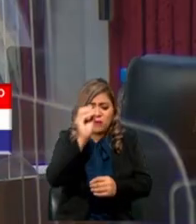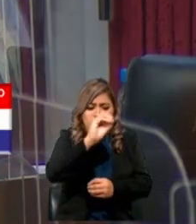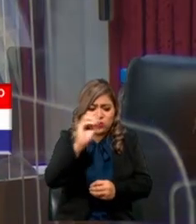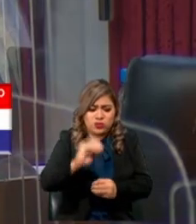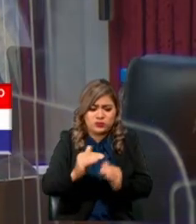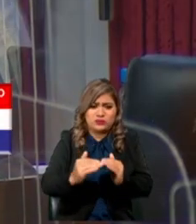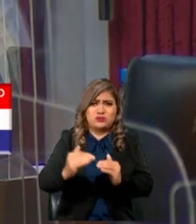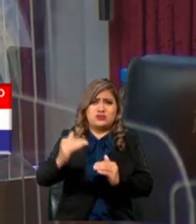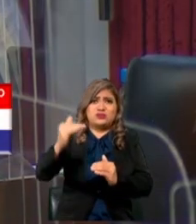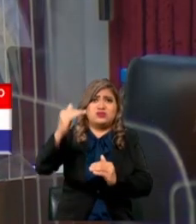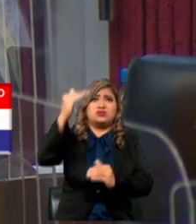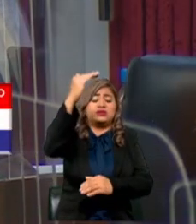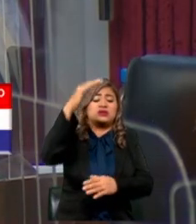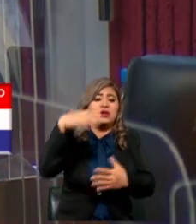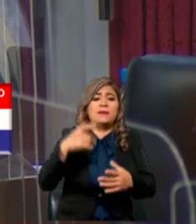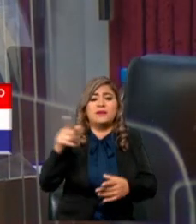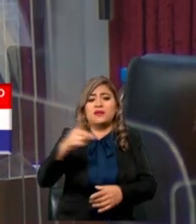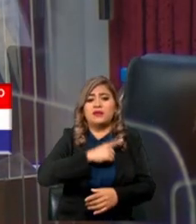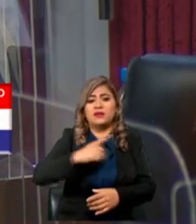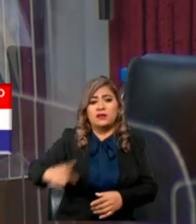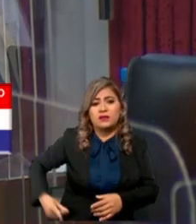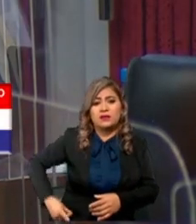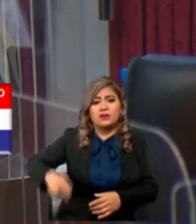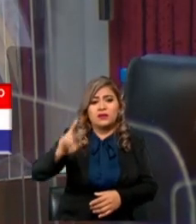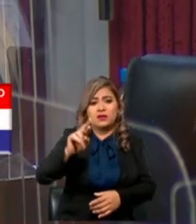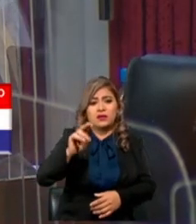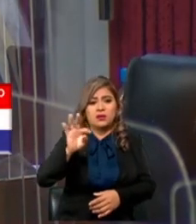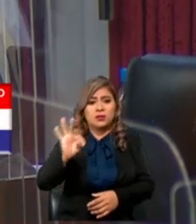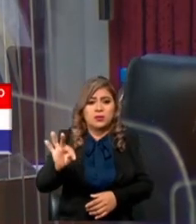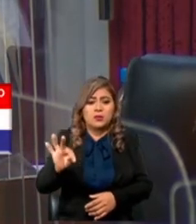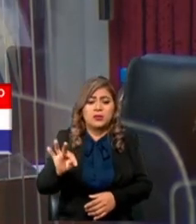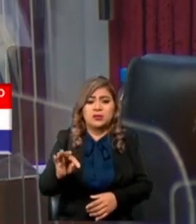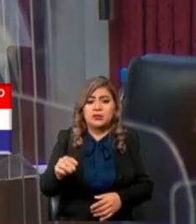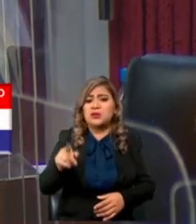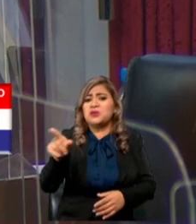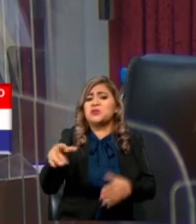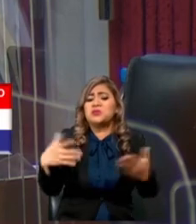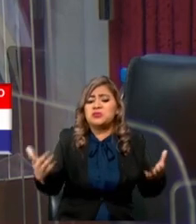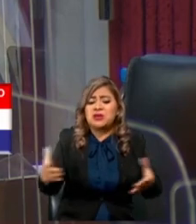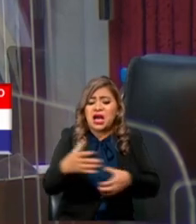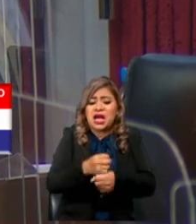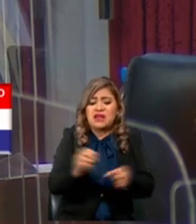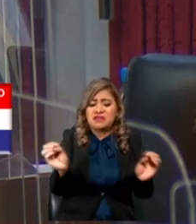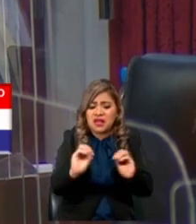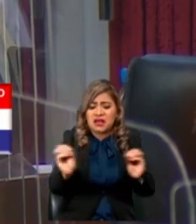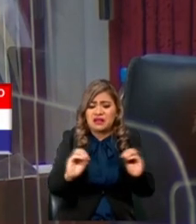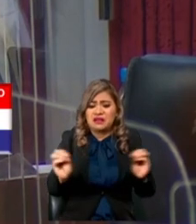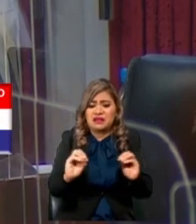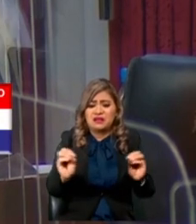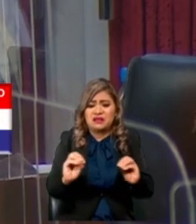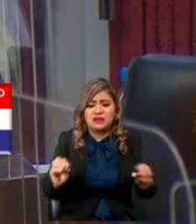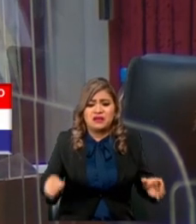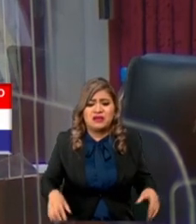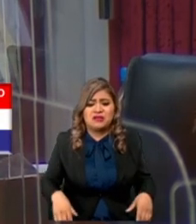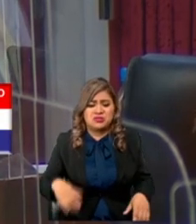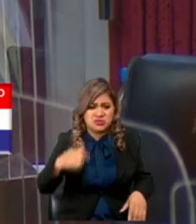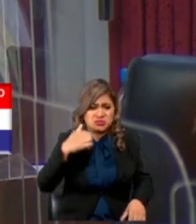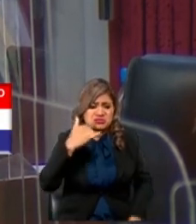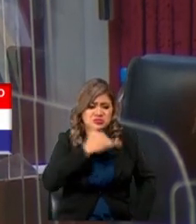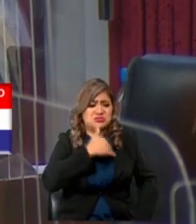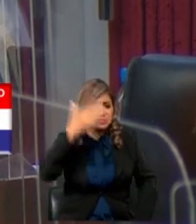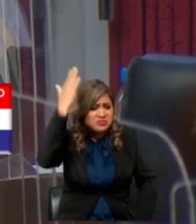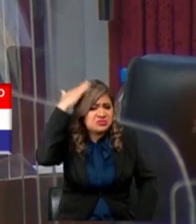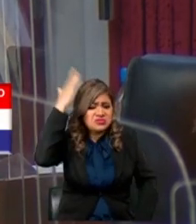Para no dar la cara a Ricardo Torres, que estás aquí. Pero bueno, yo sé que tú sí vas. ¡Pam, pam, pam! ¡Pam, pam, pam,